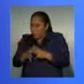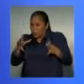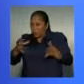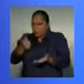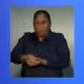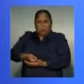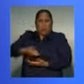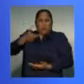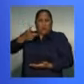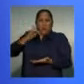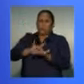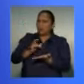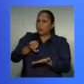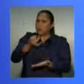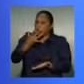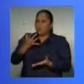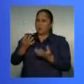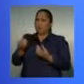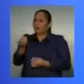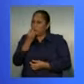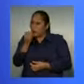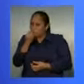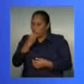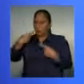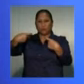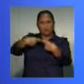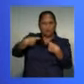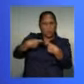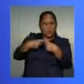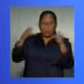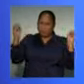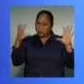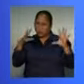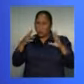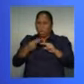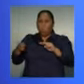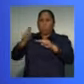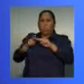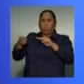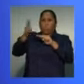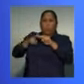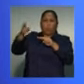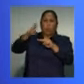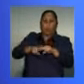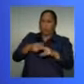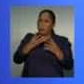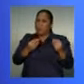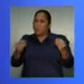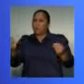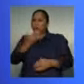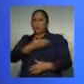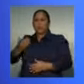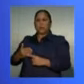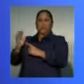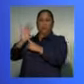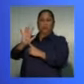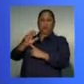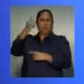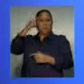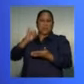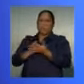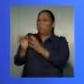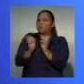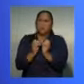precios de los medicamentos de los alimentos de la electricidad suben y suben y la mayoría de candidatos creen que esto se